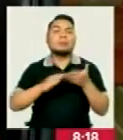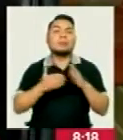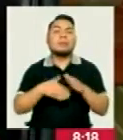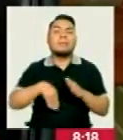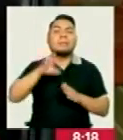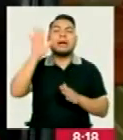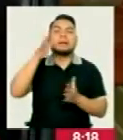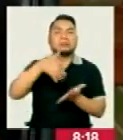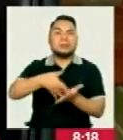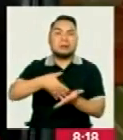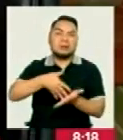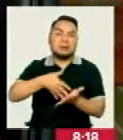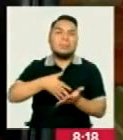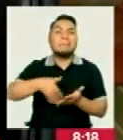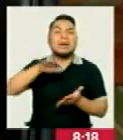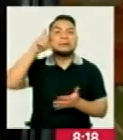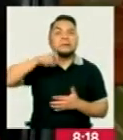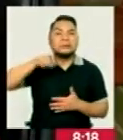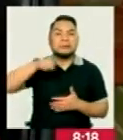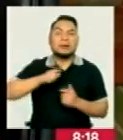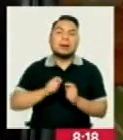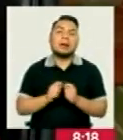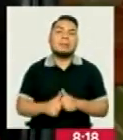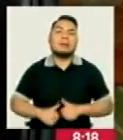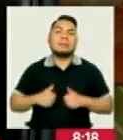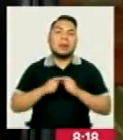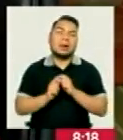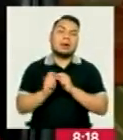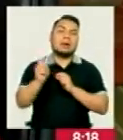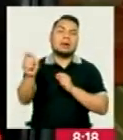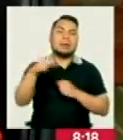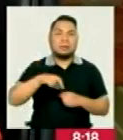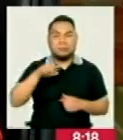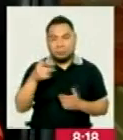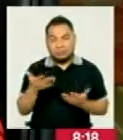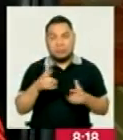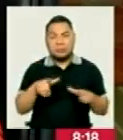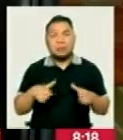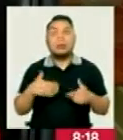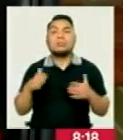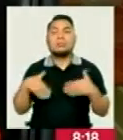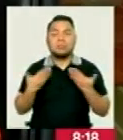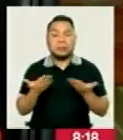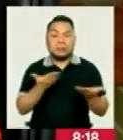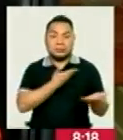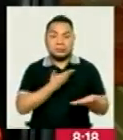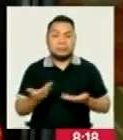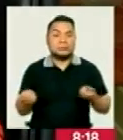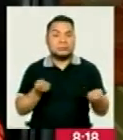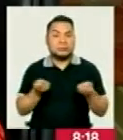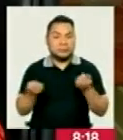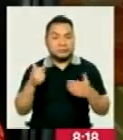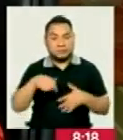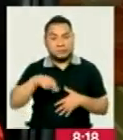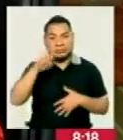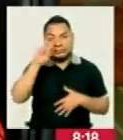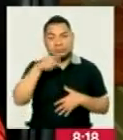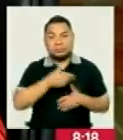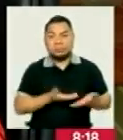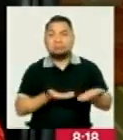más vulnerable y alejada del país a través de acercar los servicios del Estado